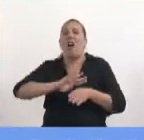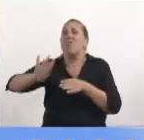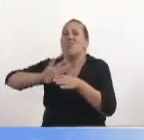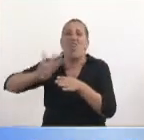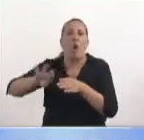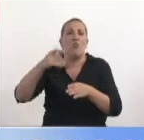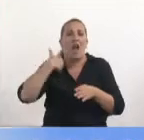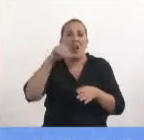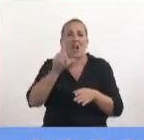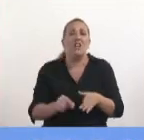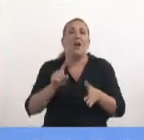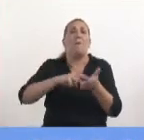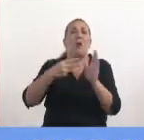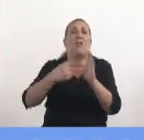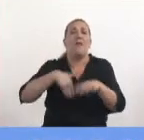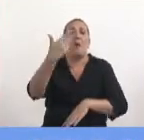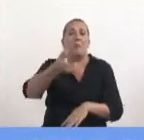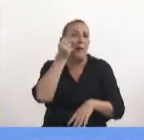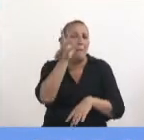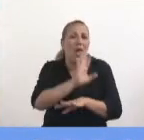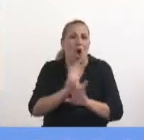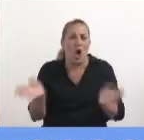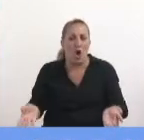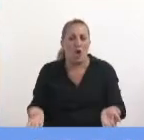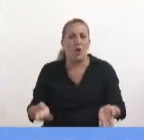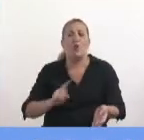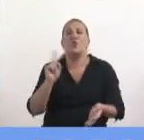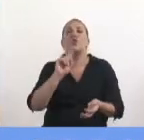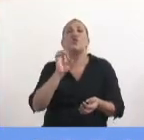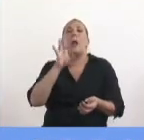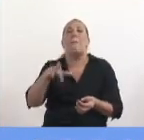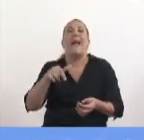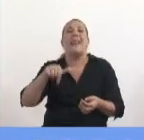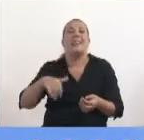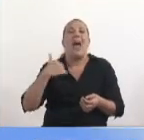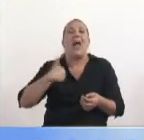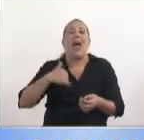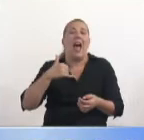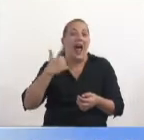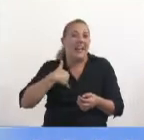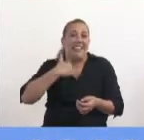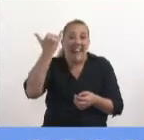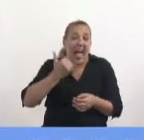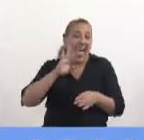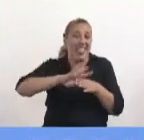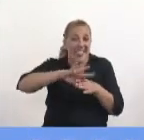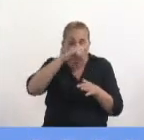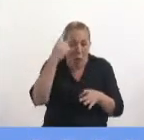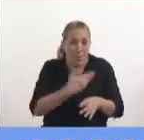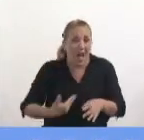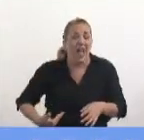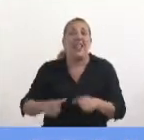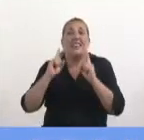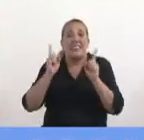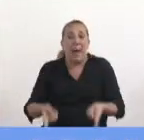el problema fue peor aún. No solamente cubrieron con deuda al Estado Nacional, sino le autorizaron